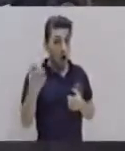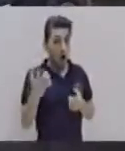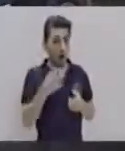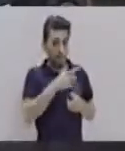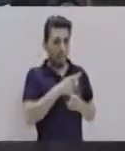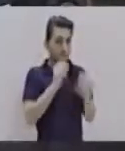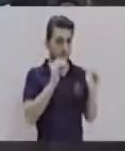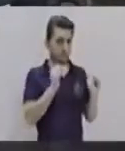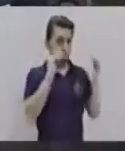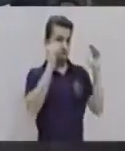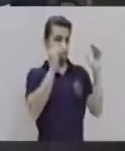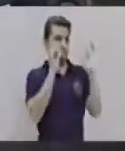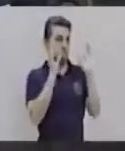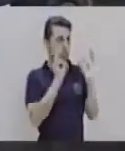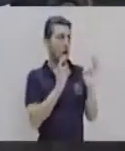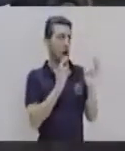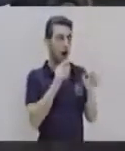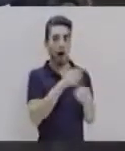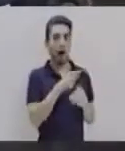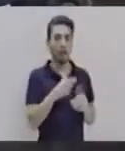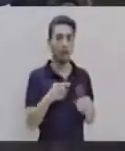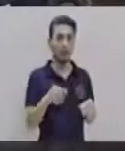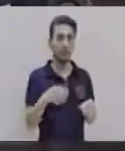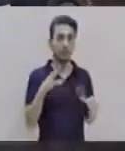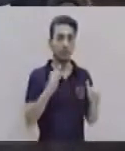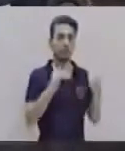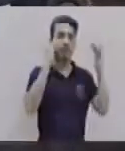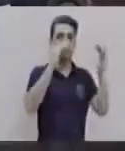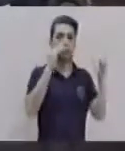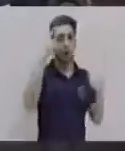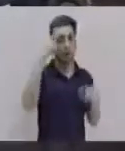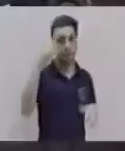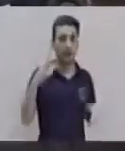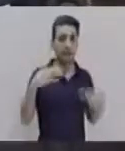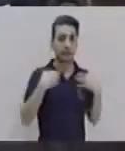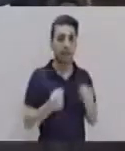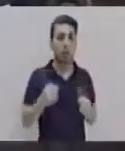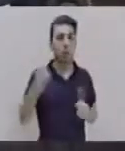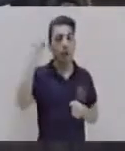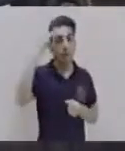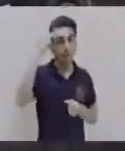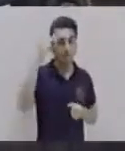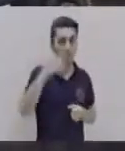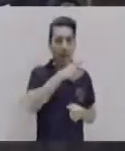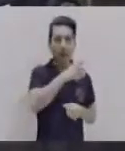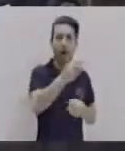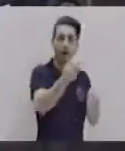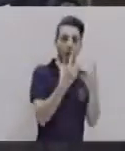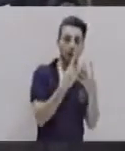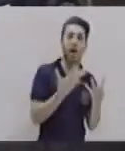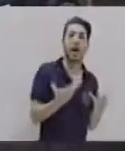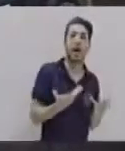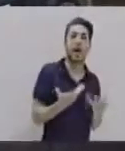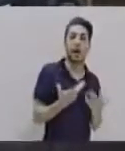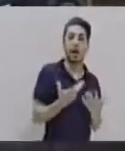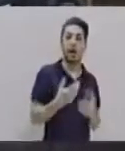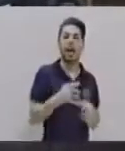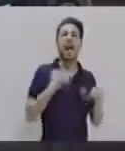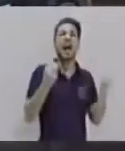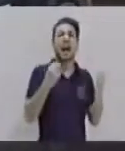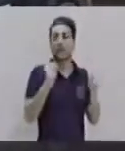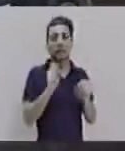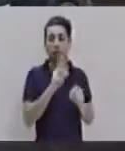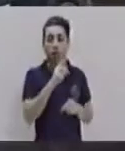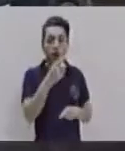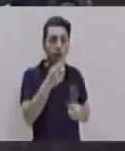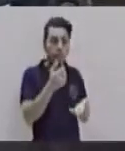ejemplo, el profesional en salud mental, le va a decir que realmente, no es que le va a decir qué va a hacer, ¿verdad? Pero